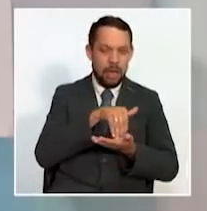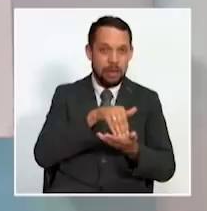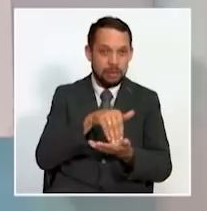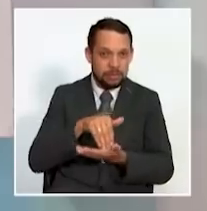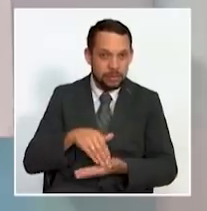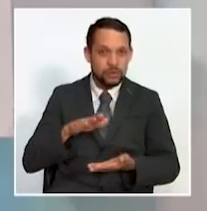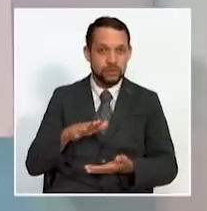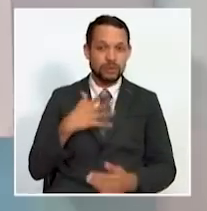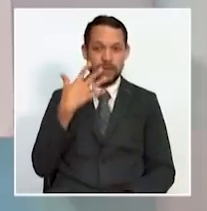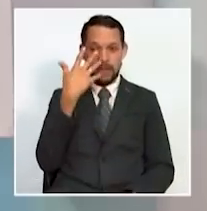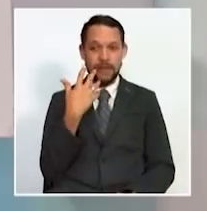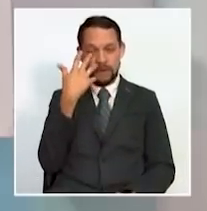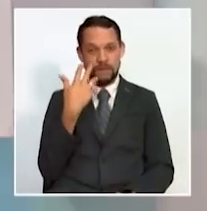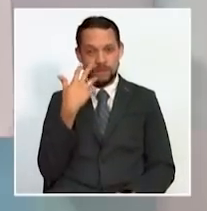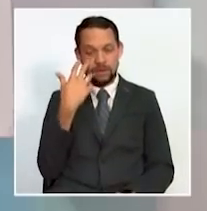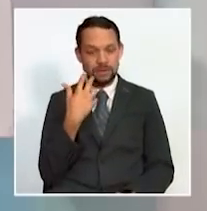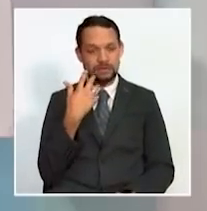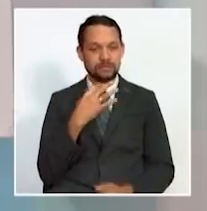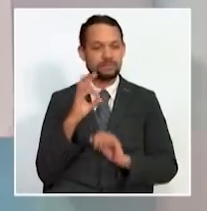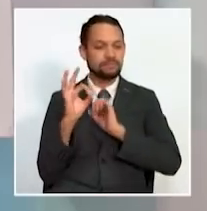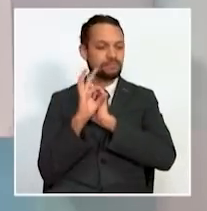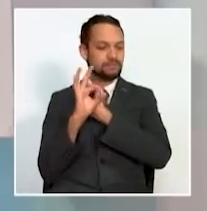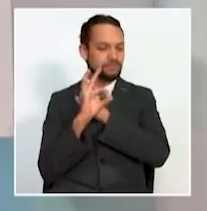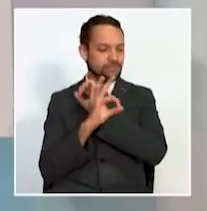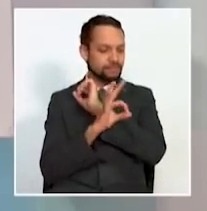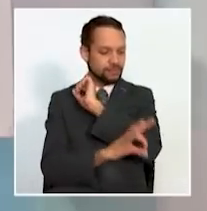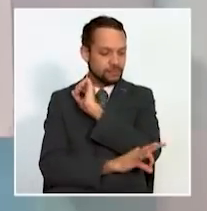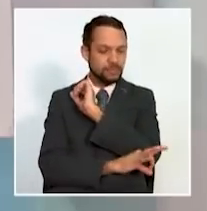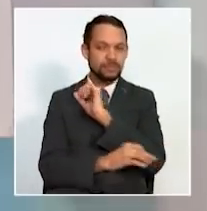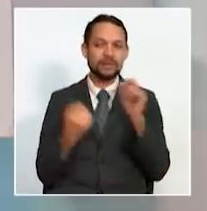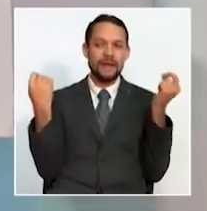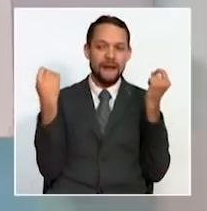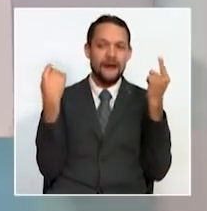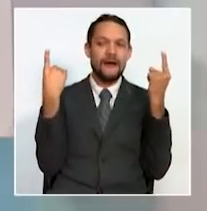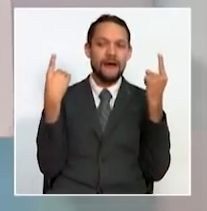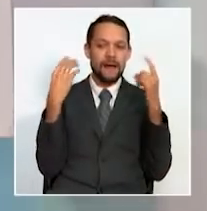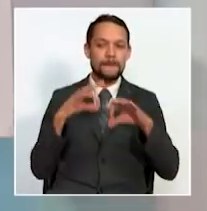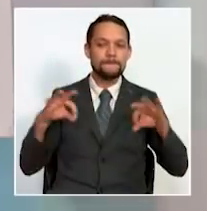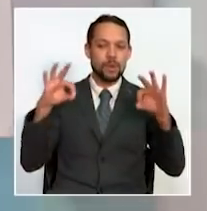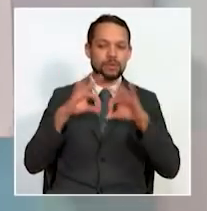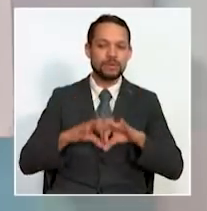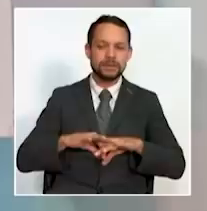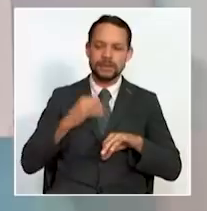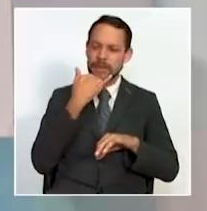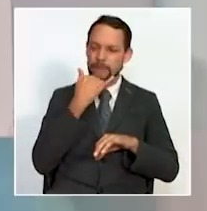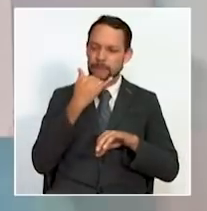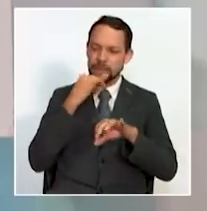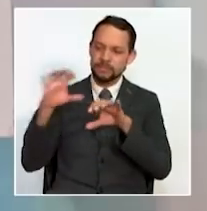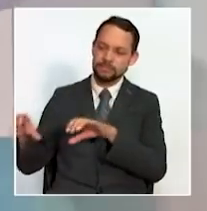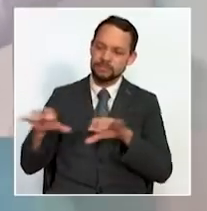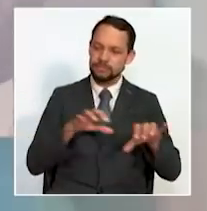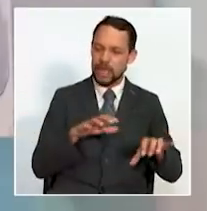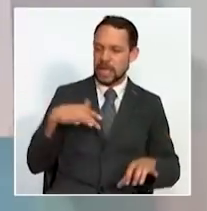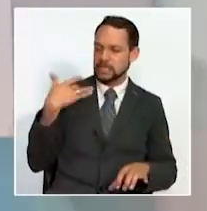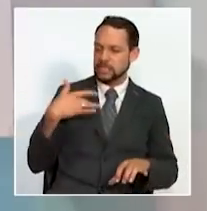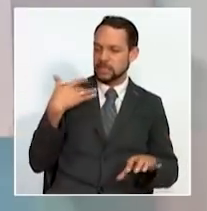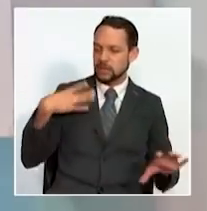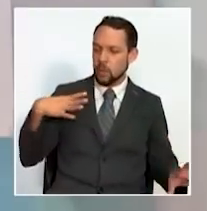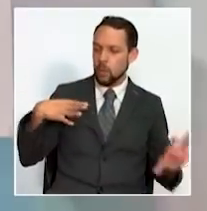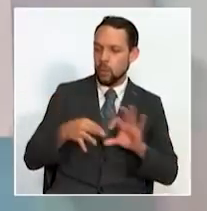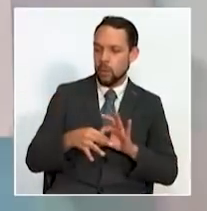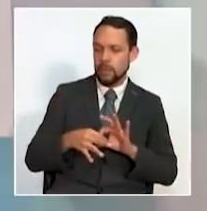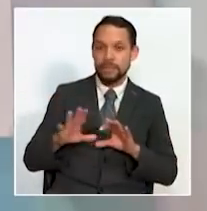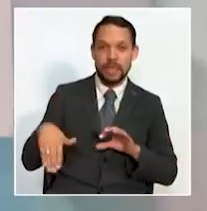evaluación de psicoterapia y entender qué es lo que le está pasando al paciente desde la parte emocional y luego pasar a todo ese programa de